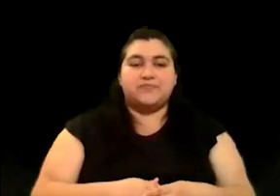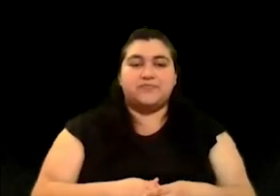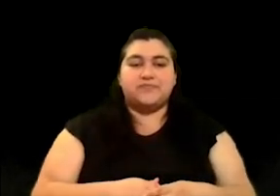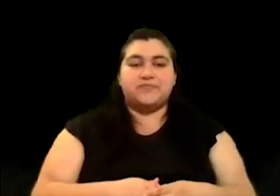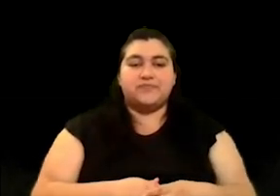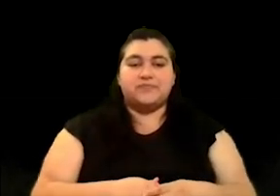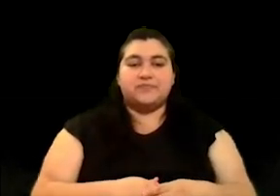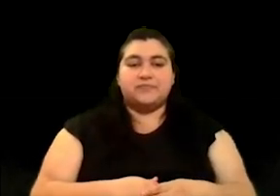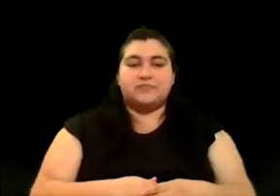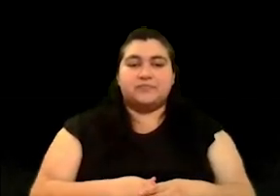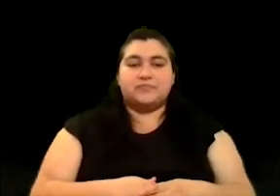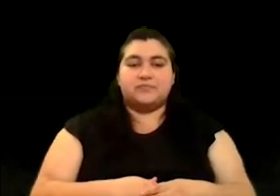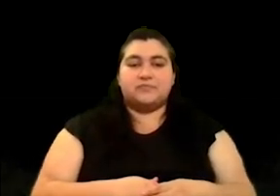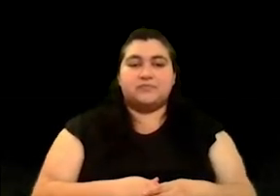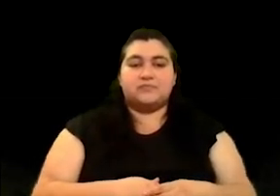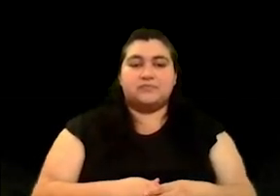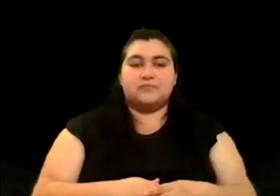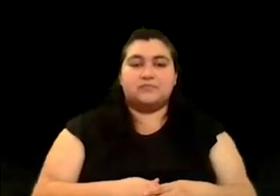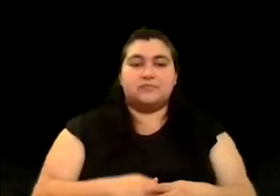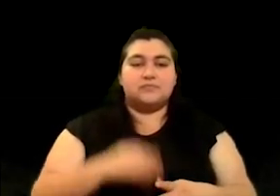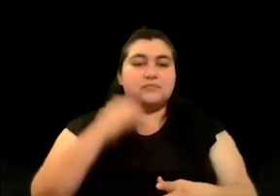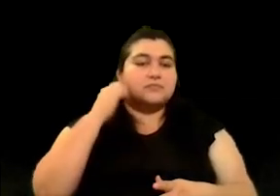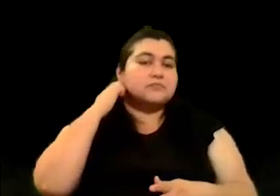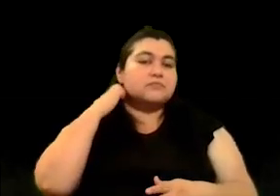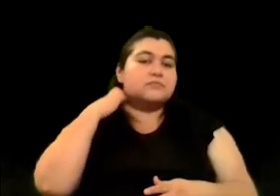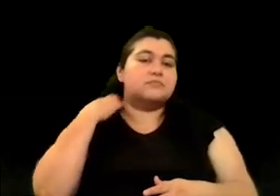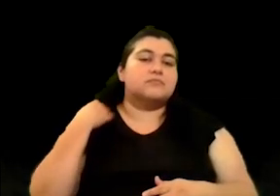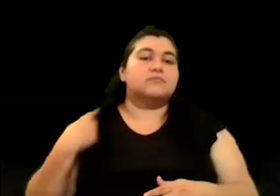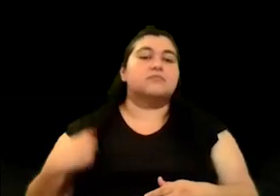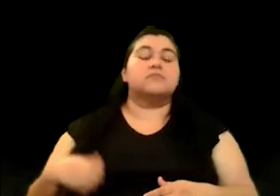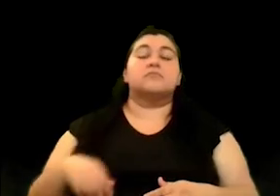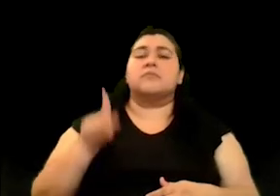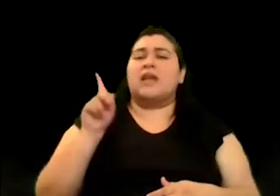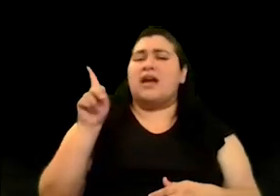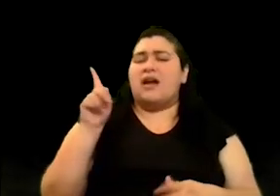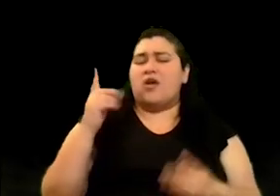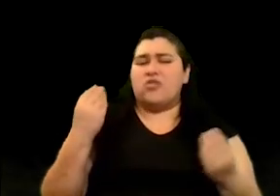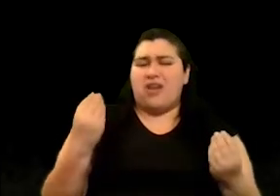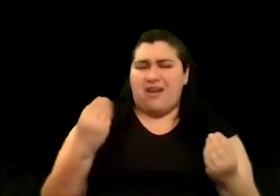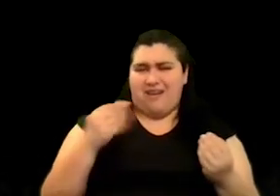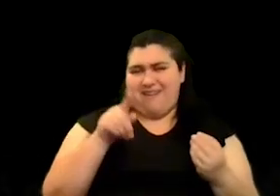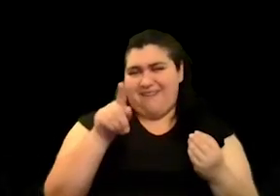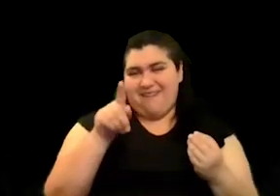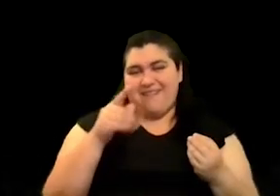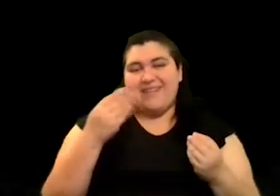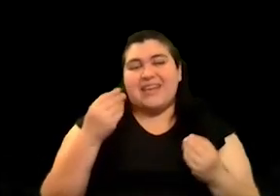Gracias. Entonces, ahora viene esta cuestión, ¿no? Pongamos una lupa.